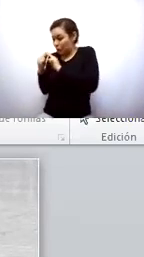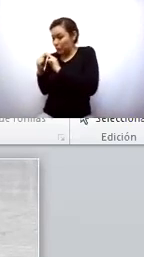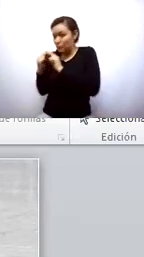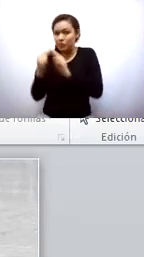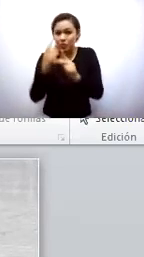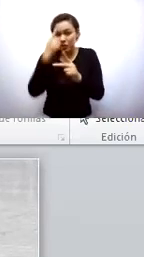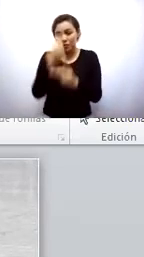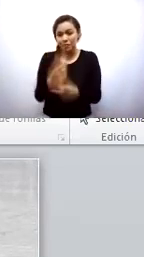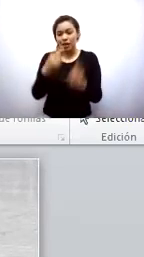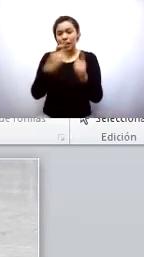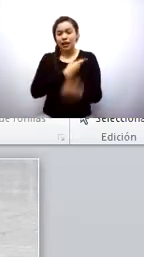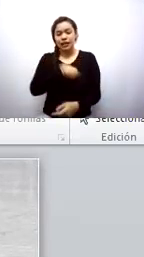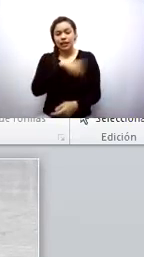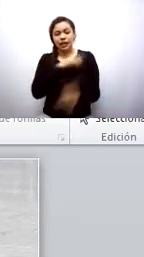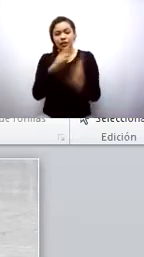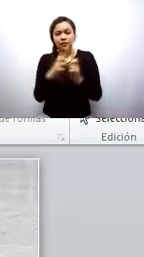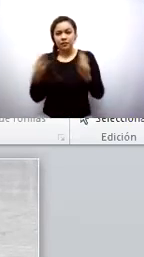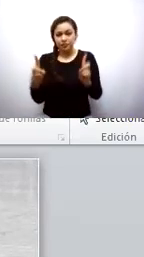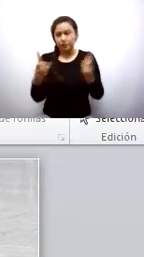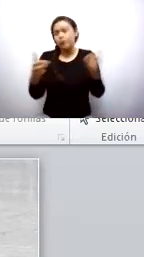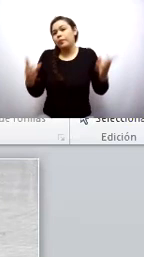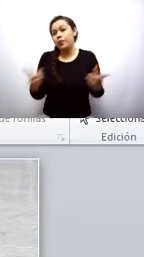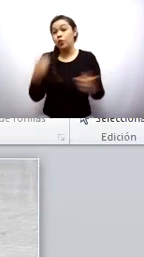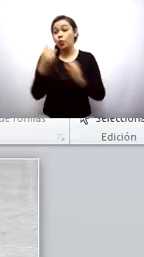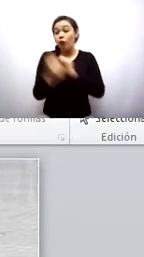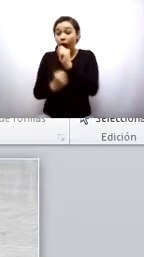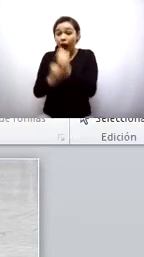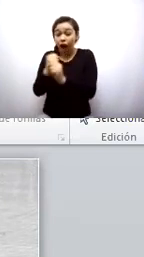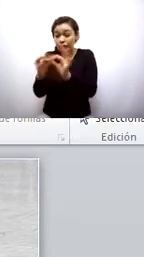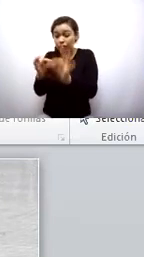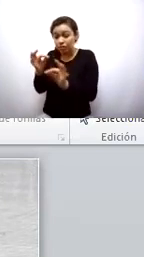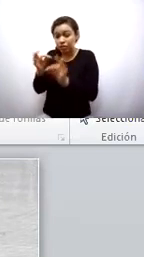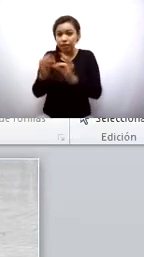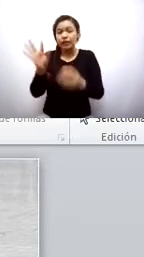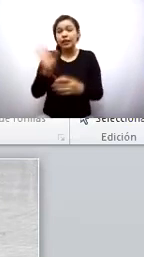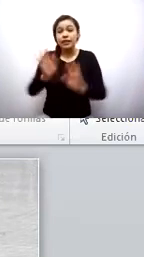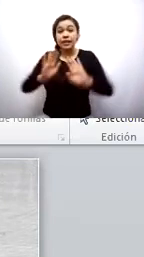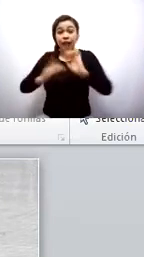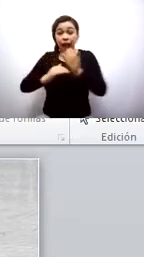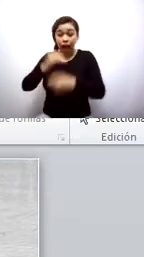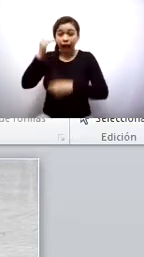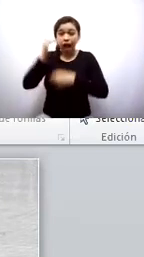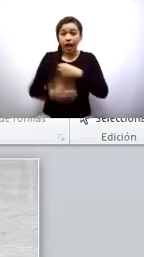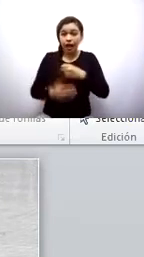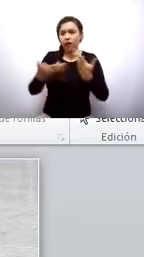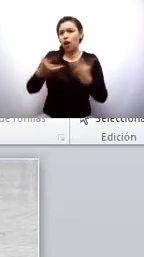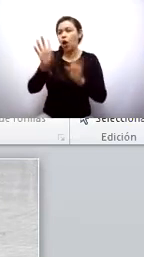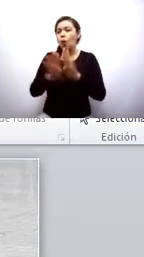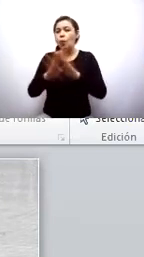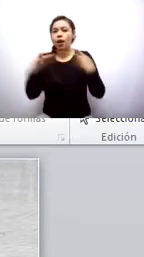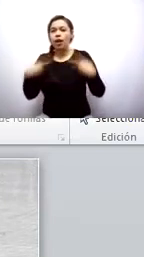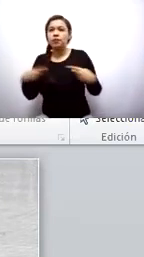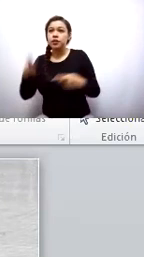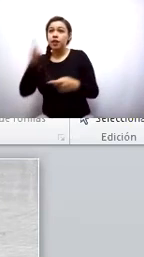Sana Distancia y vamos a cumplir ya un año en que se tendría que haber terminado como lo proyectaron en su momento